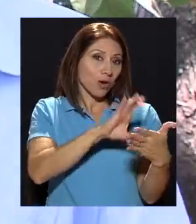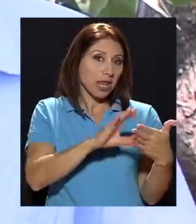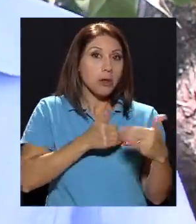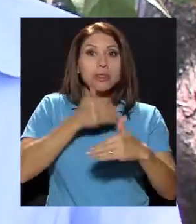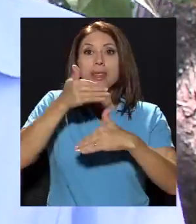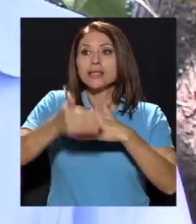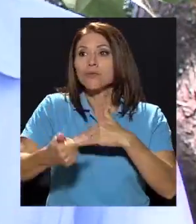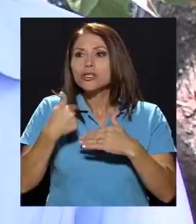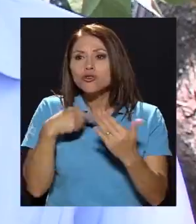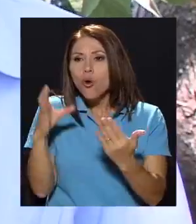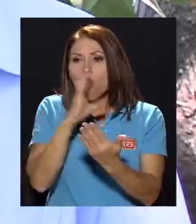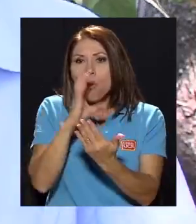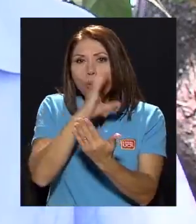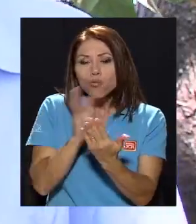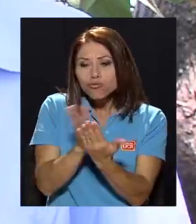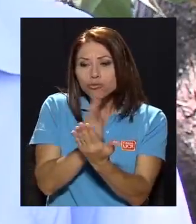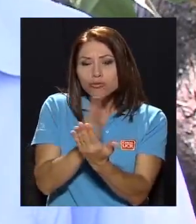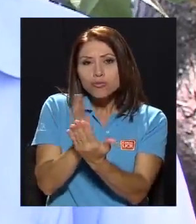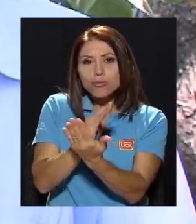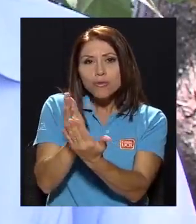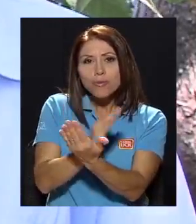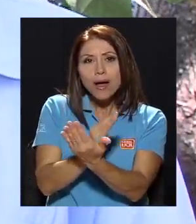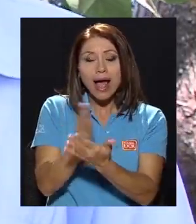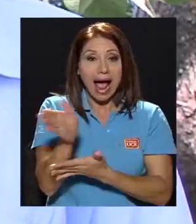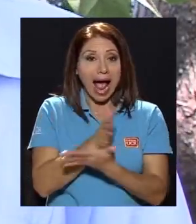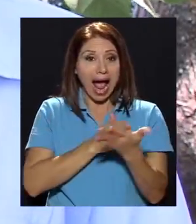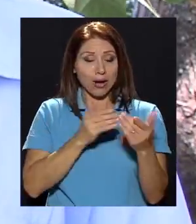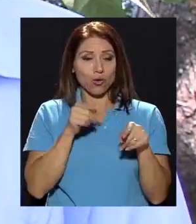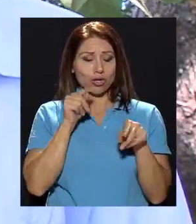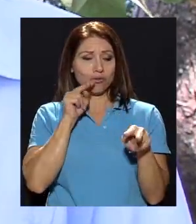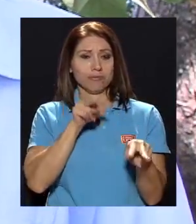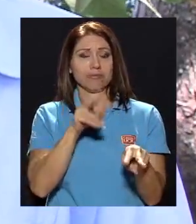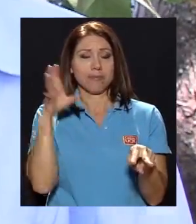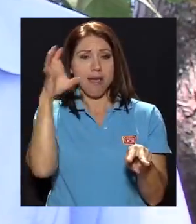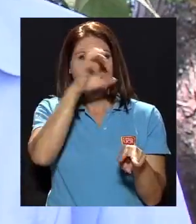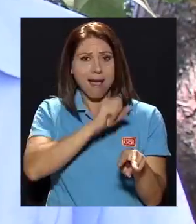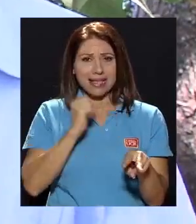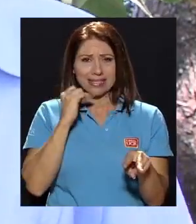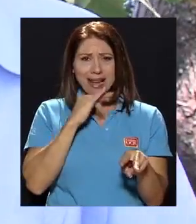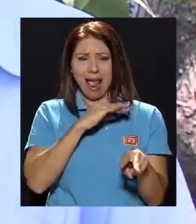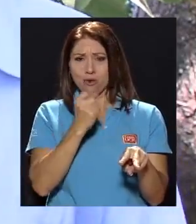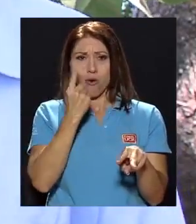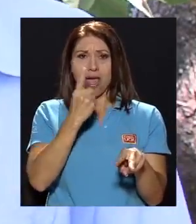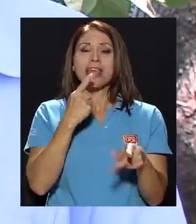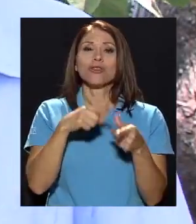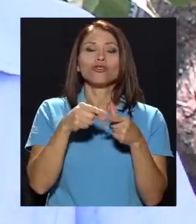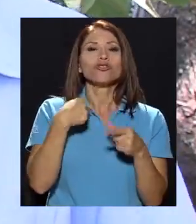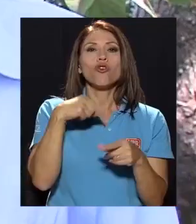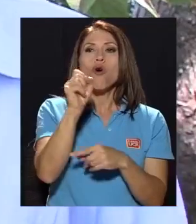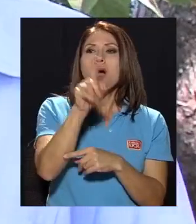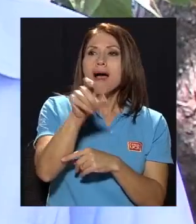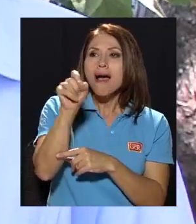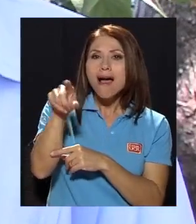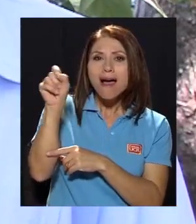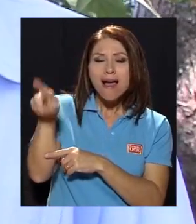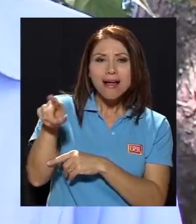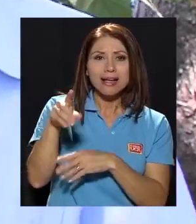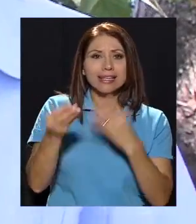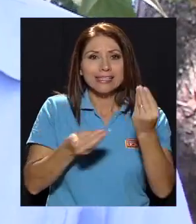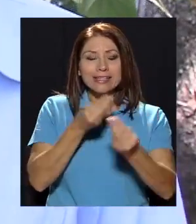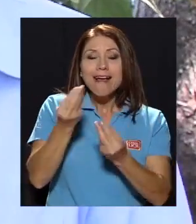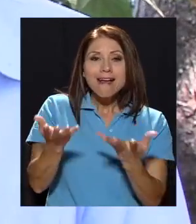Preguntaba todo aquello que me parecía extraño o que no comprendía bien. Y me pareció una línea de trabajo